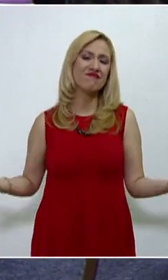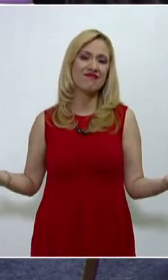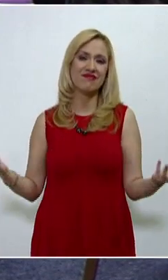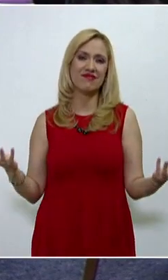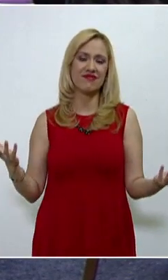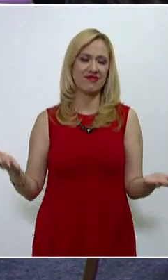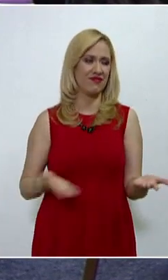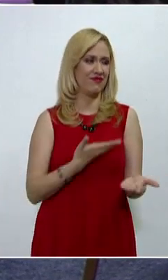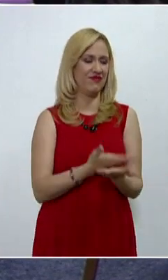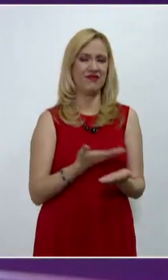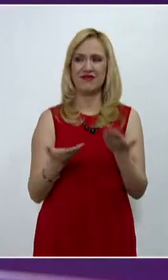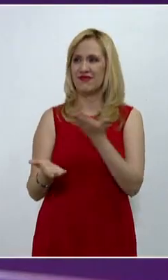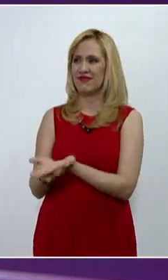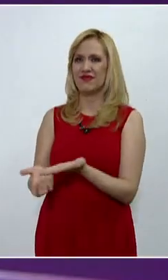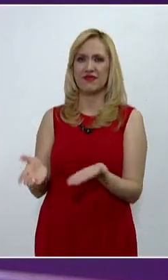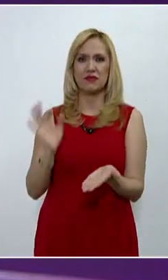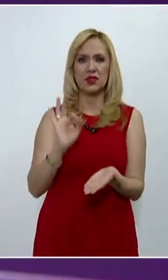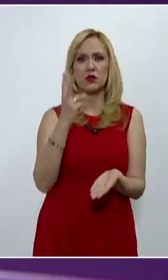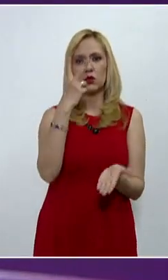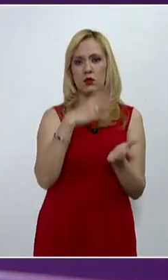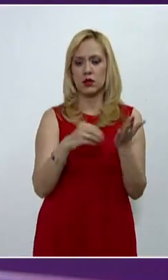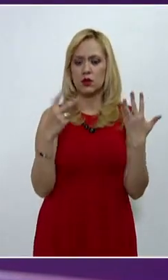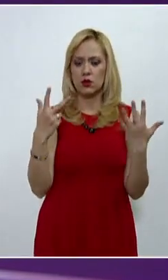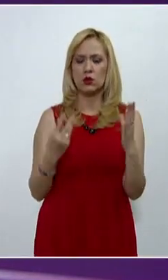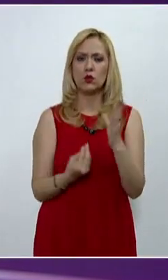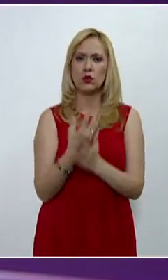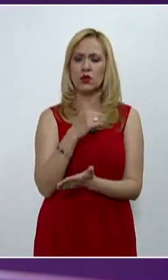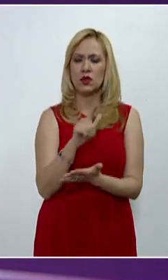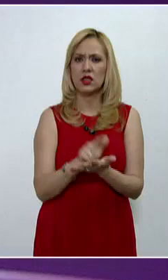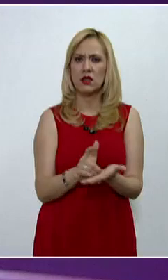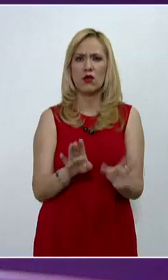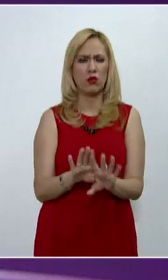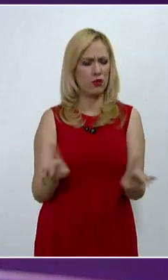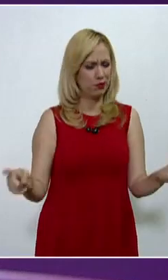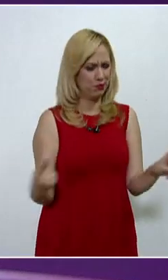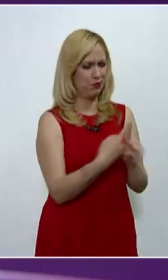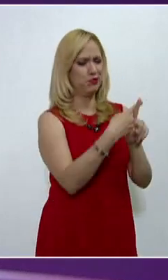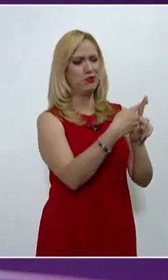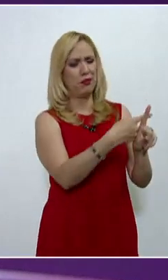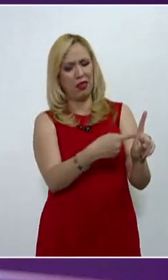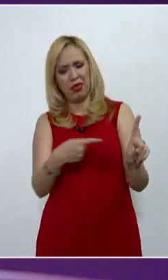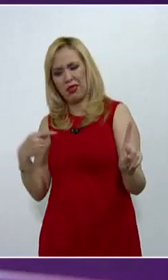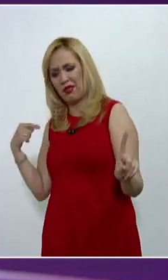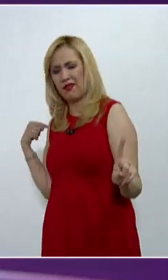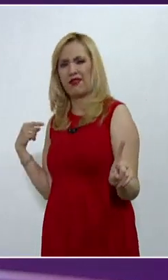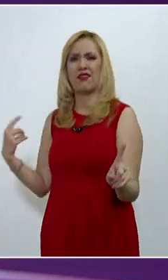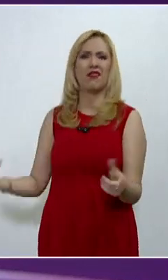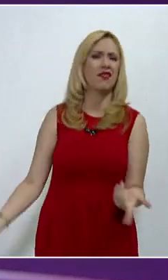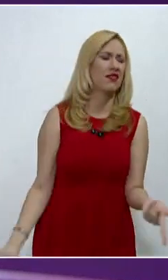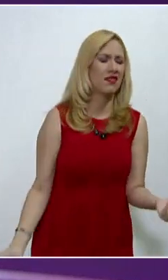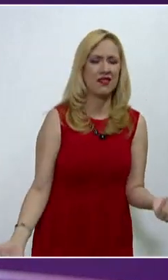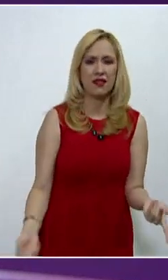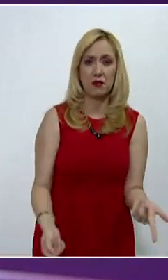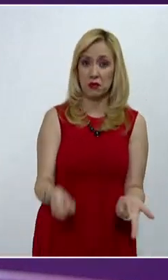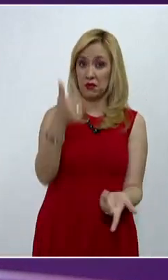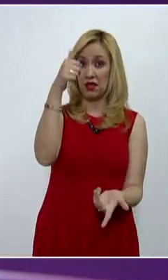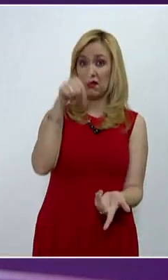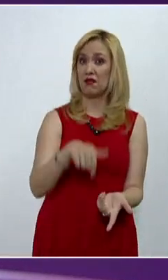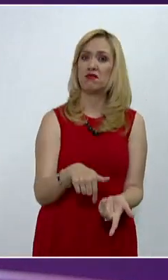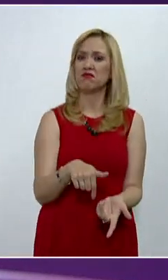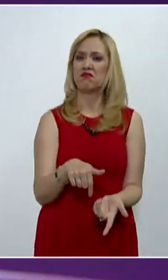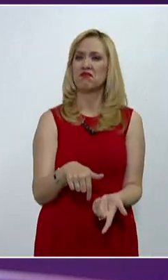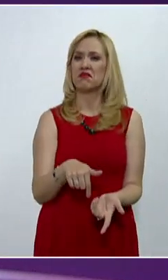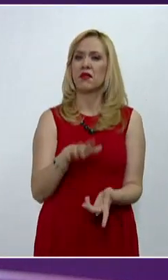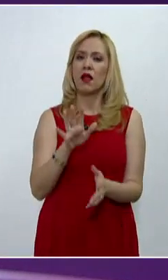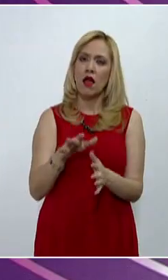han planteado desde la implementación en 2008 del nuevo sistema, ¿no? O sea, se han planteado ya muchas medidas regresivas. No es la primera vez que luchamos contra